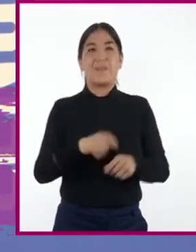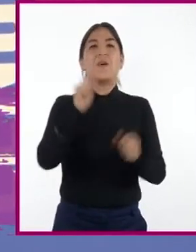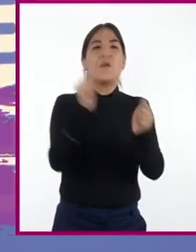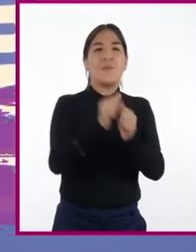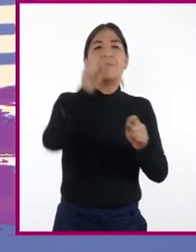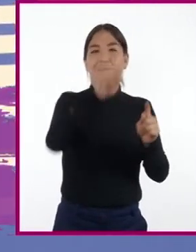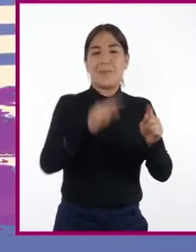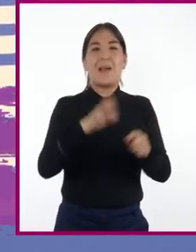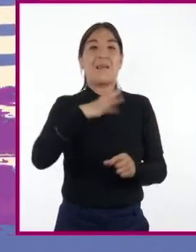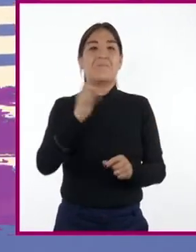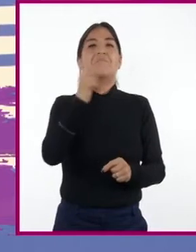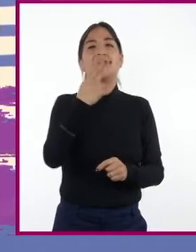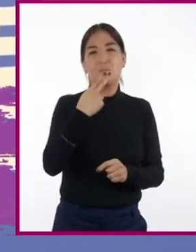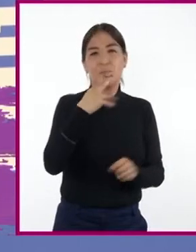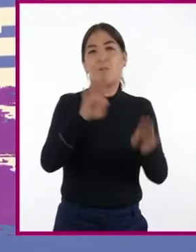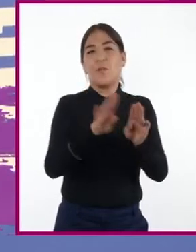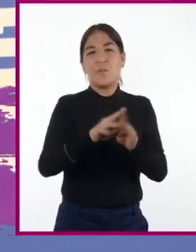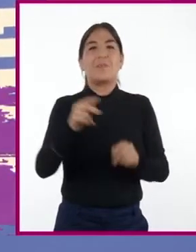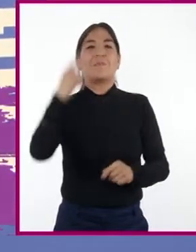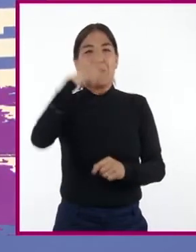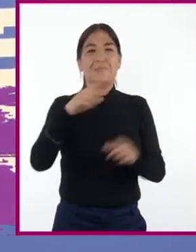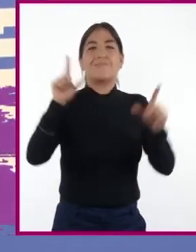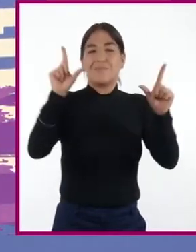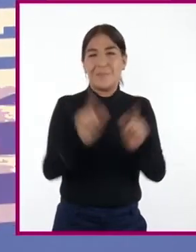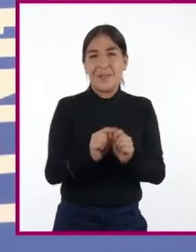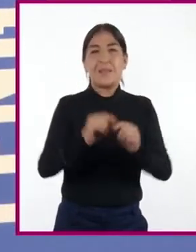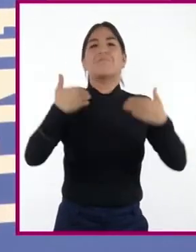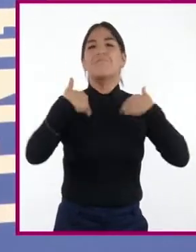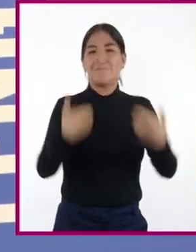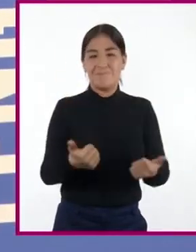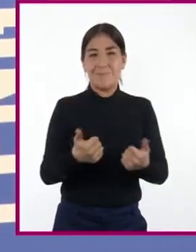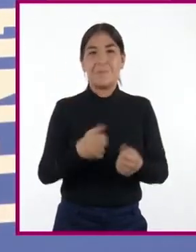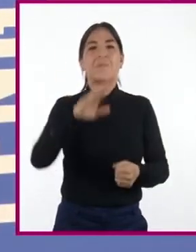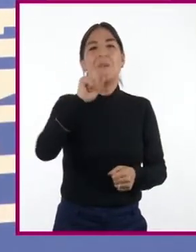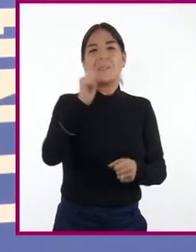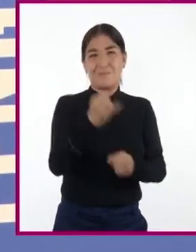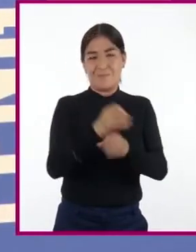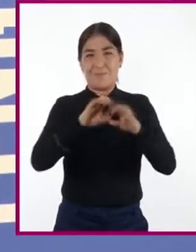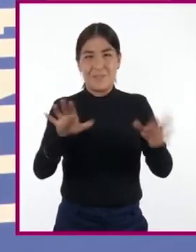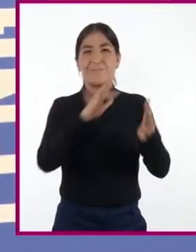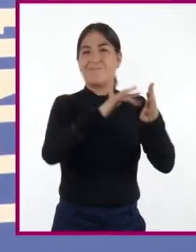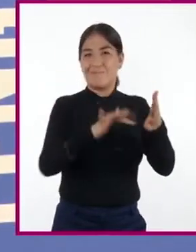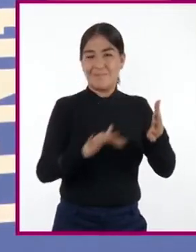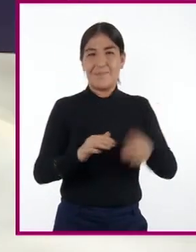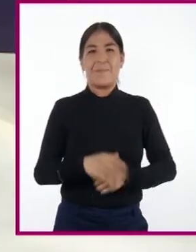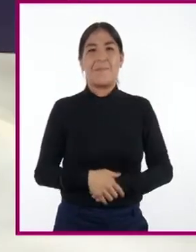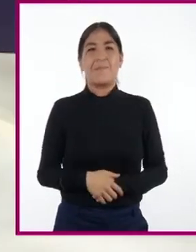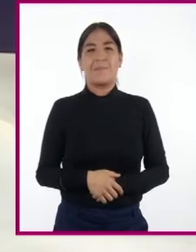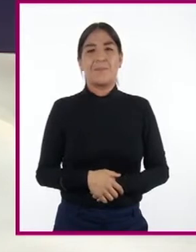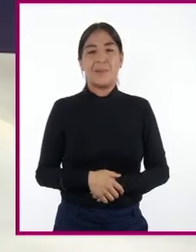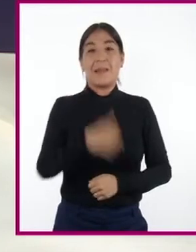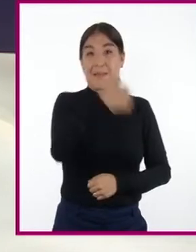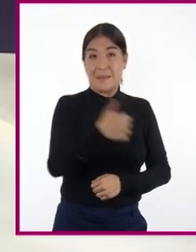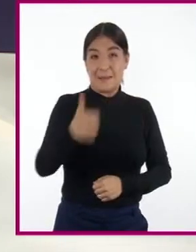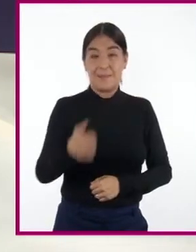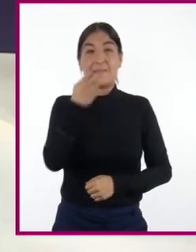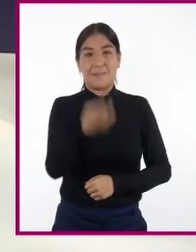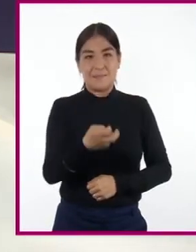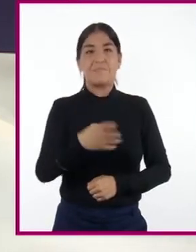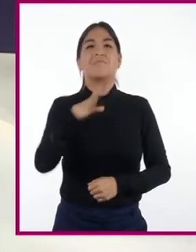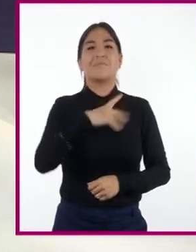sinópticos. Estos son recursos gráficos que nos sirven para sintetizar y comprender mejor la información de un texto. Cada uno de